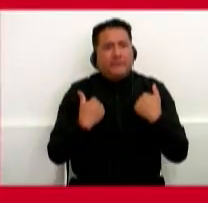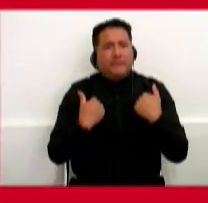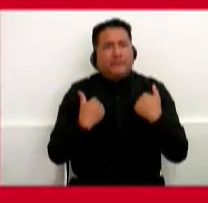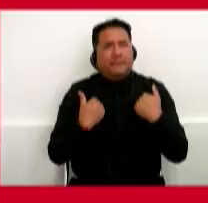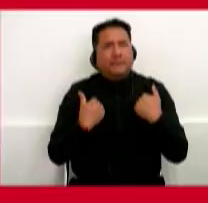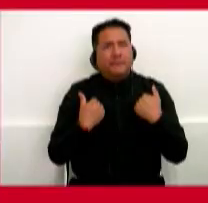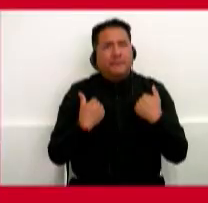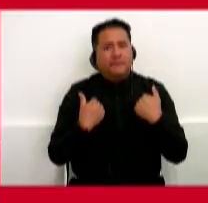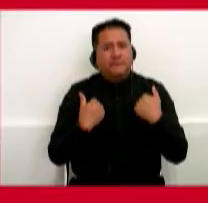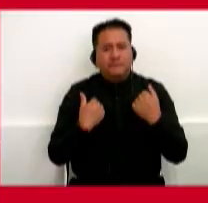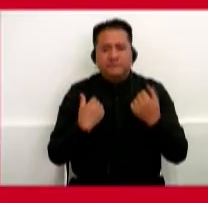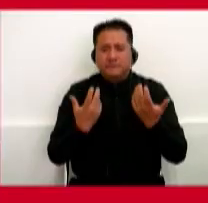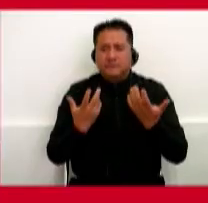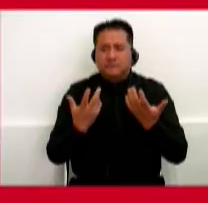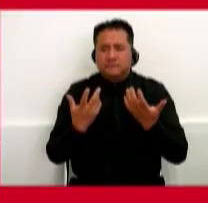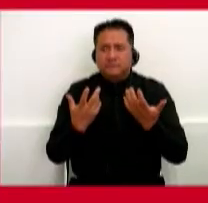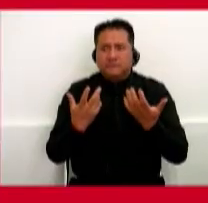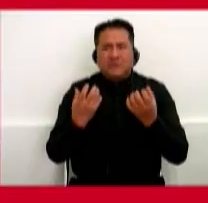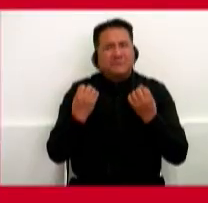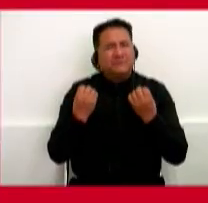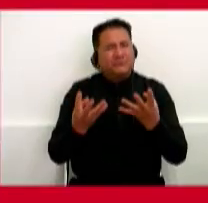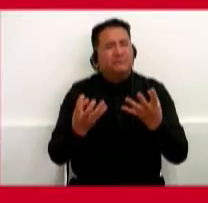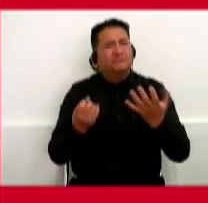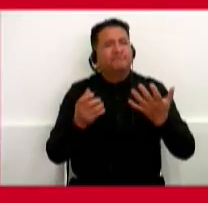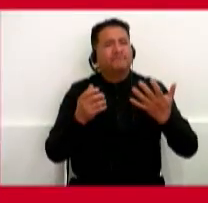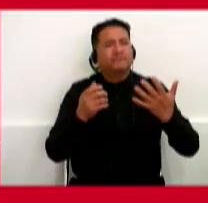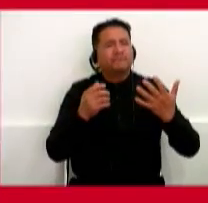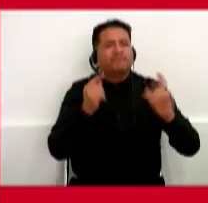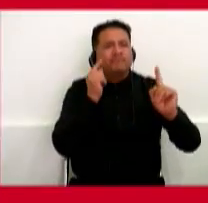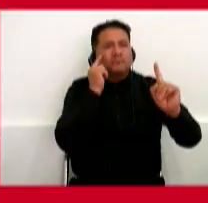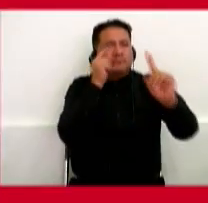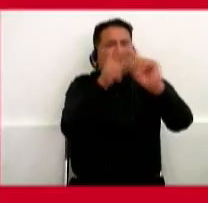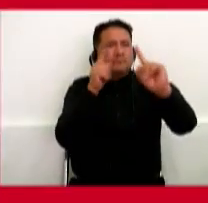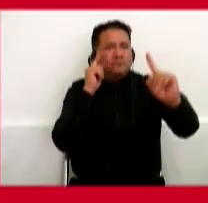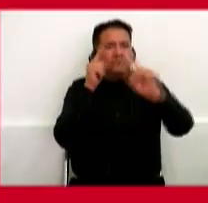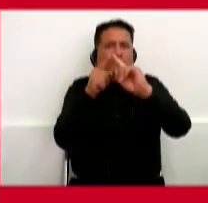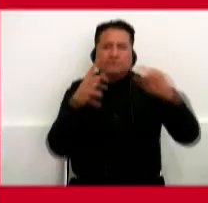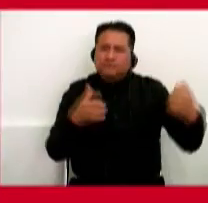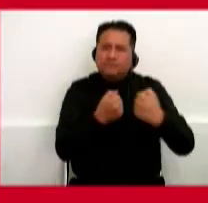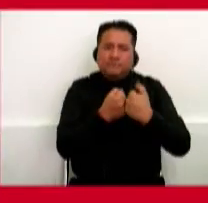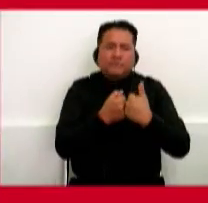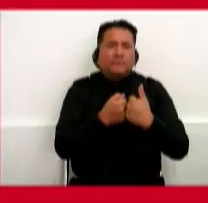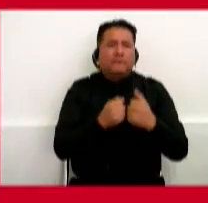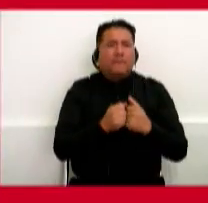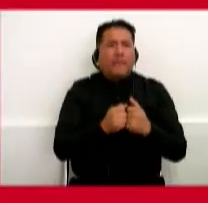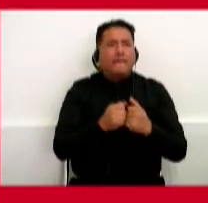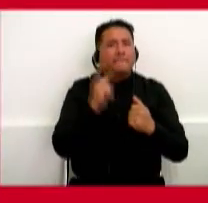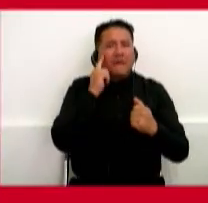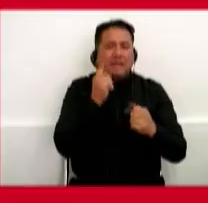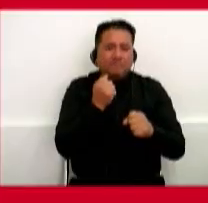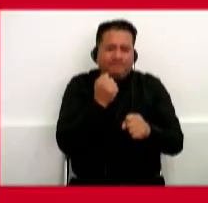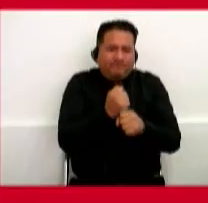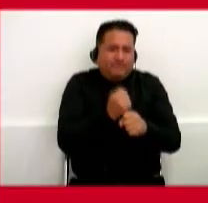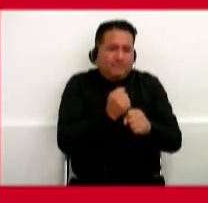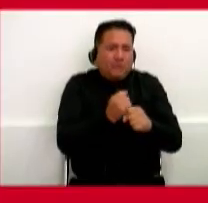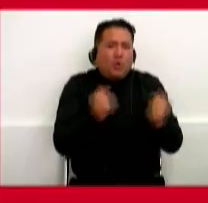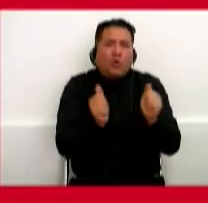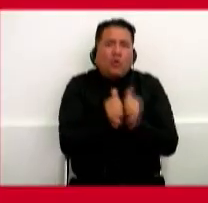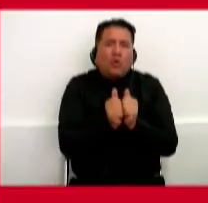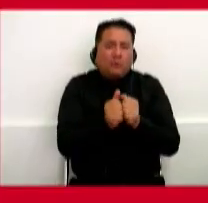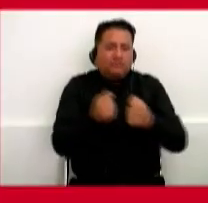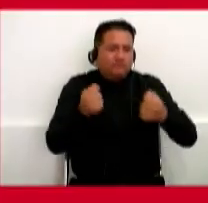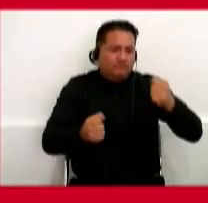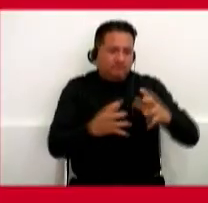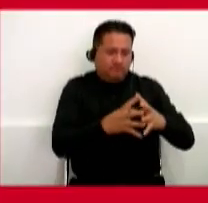hemos identificado varios retos en el proceso de gestión de carguío. Teníamos alta variabilidad en lo que era